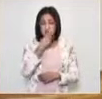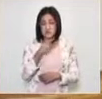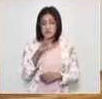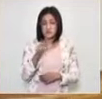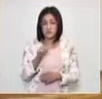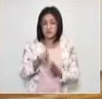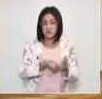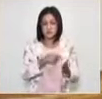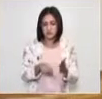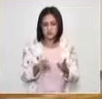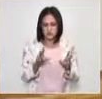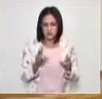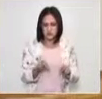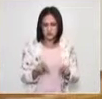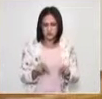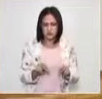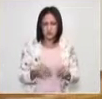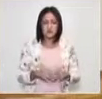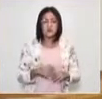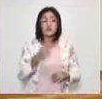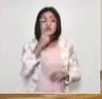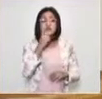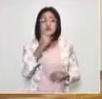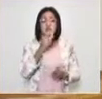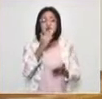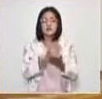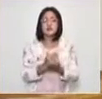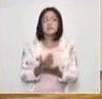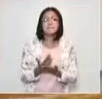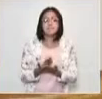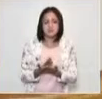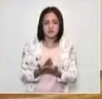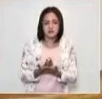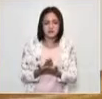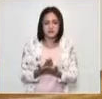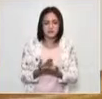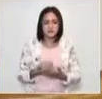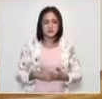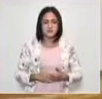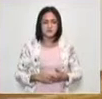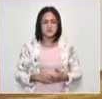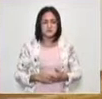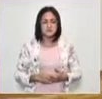dijo cancelar, dijo pausa.